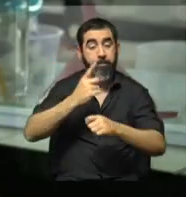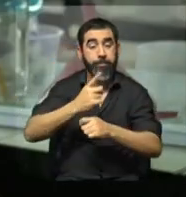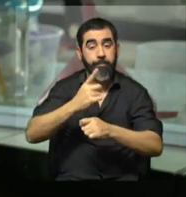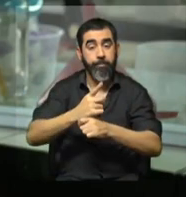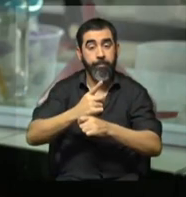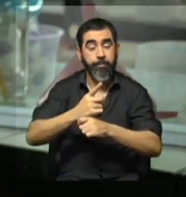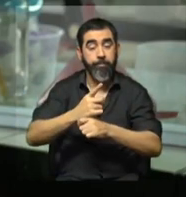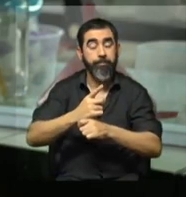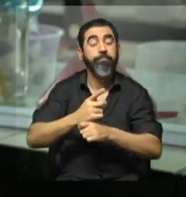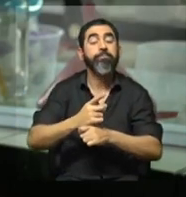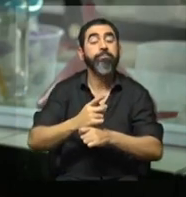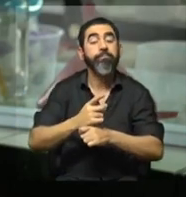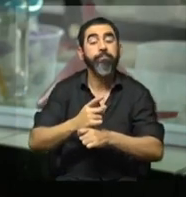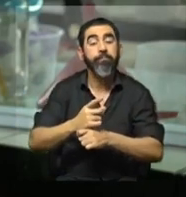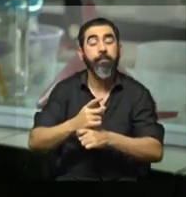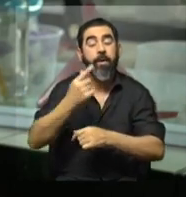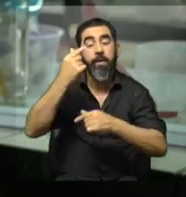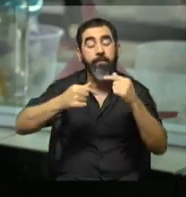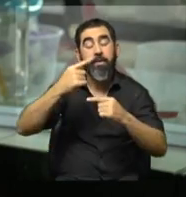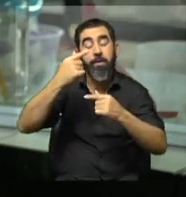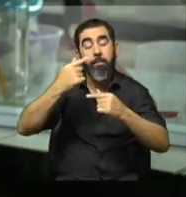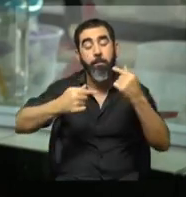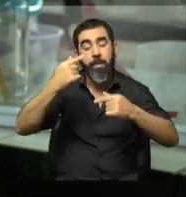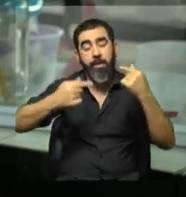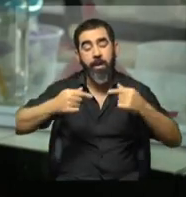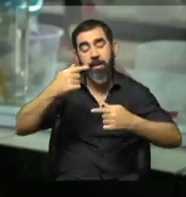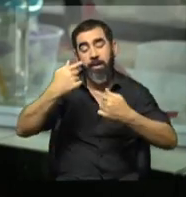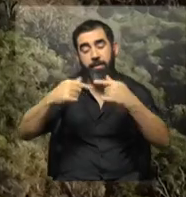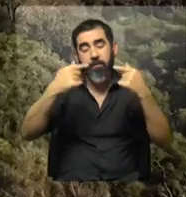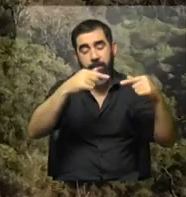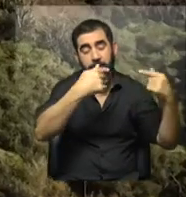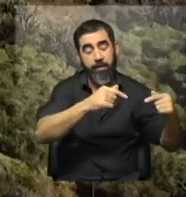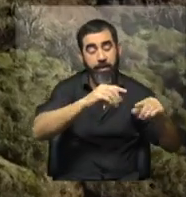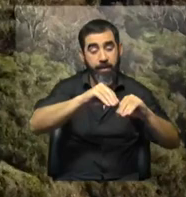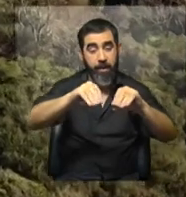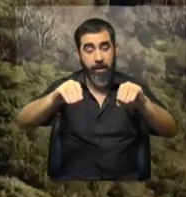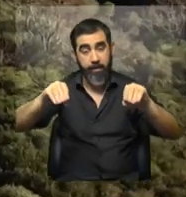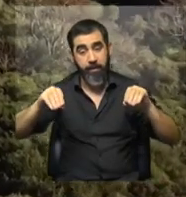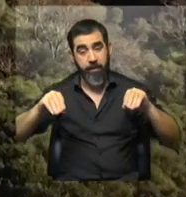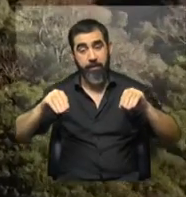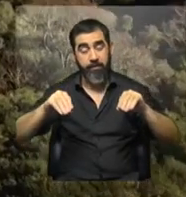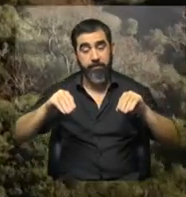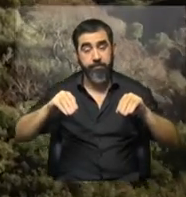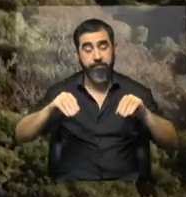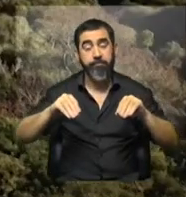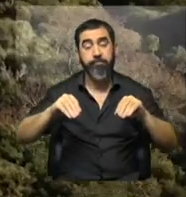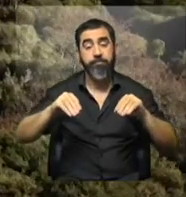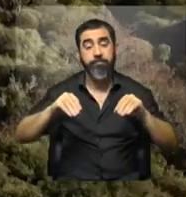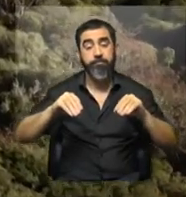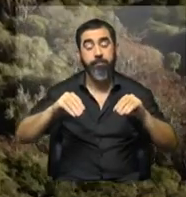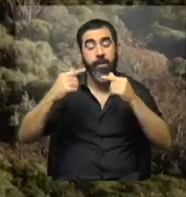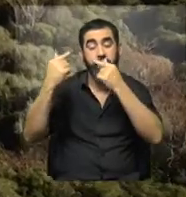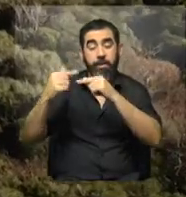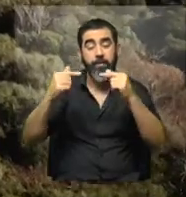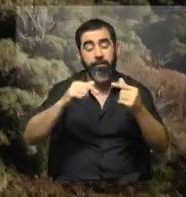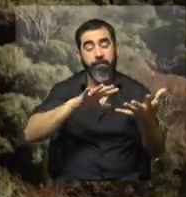del concepto de que distintos materiales de la cobertura terrestre van a estar comportándose de forma